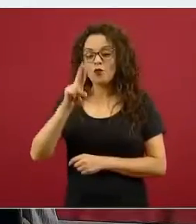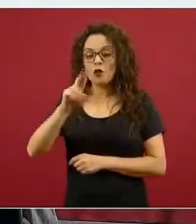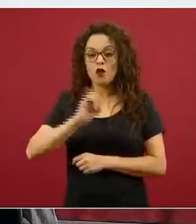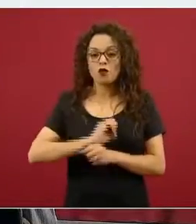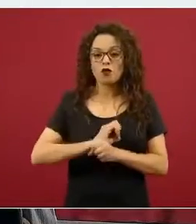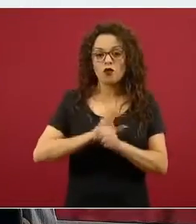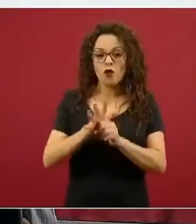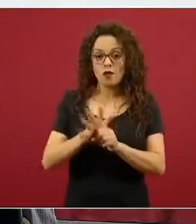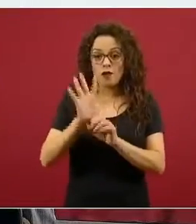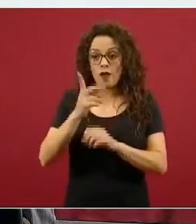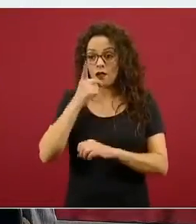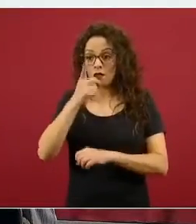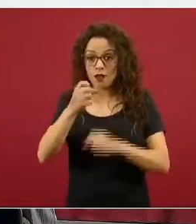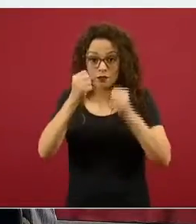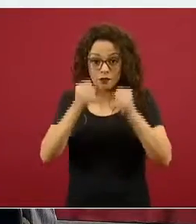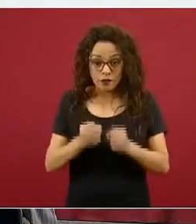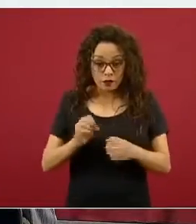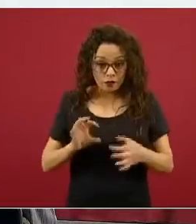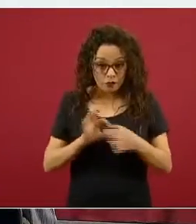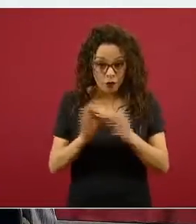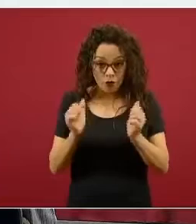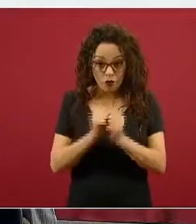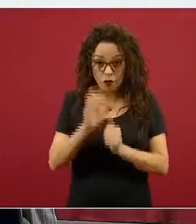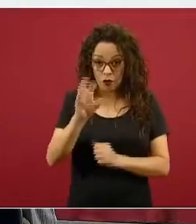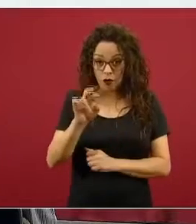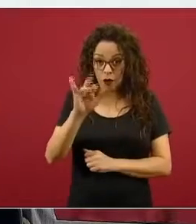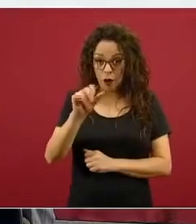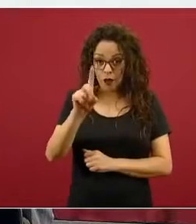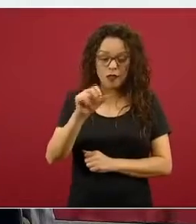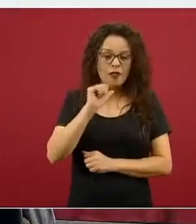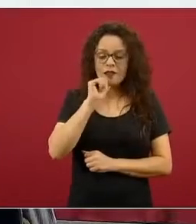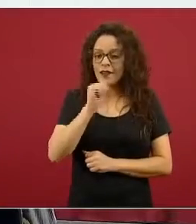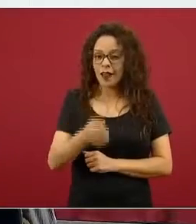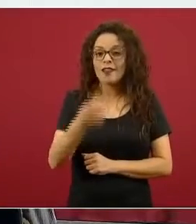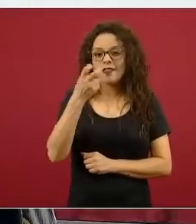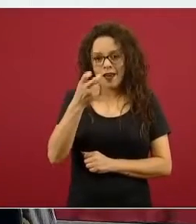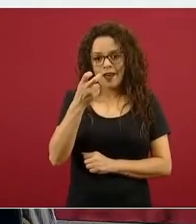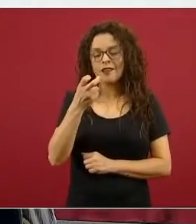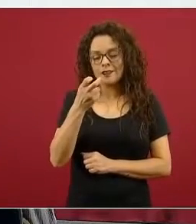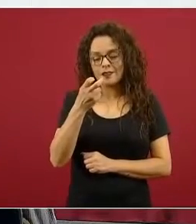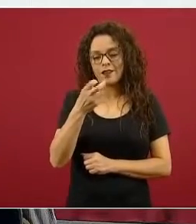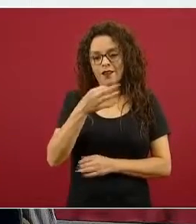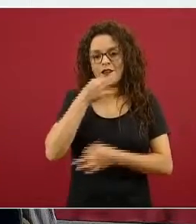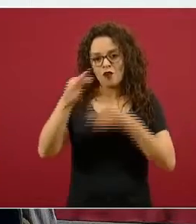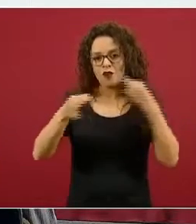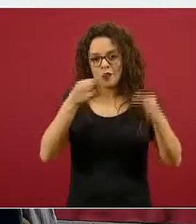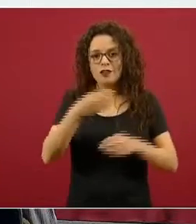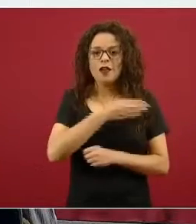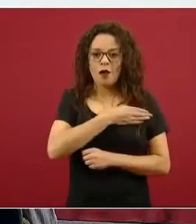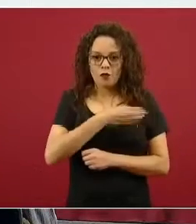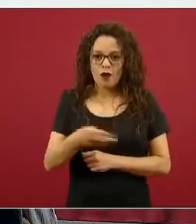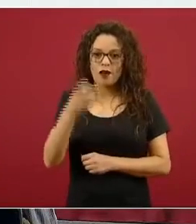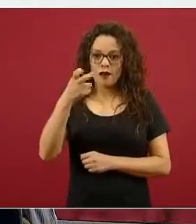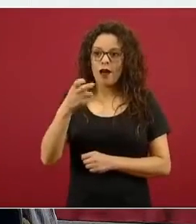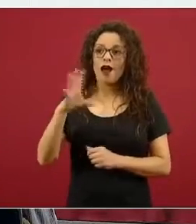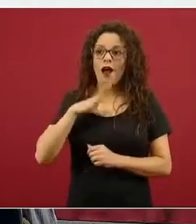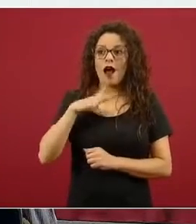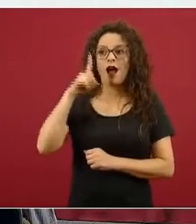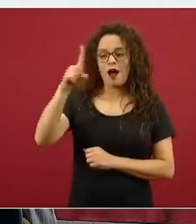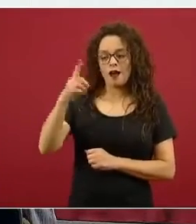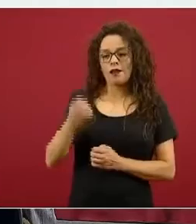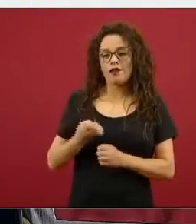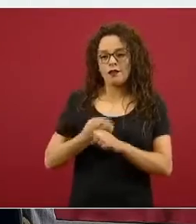o estimadas a COVID. Y eso es una muy buena noticia que se ha visto en el estado de Campeche en la